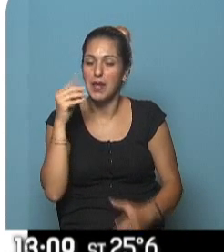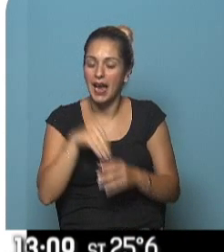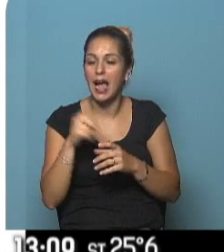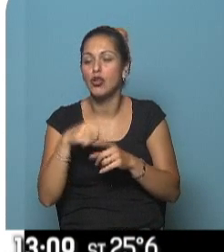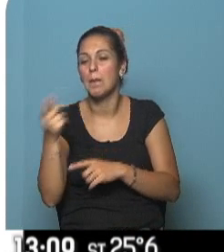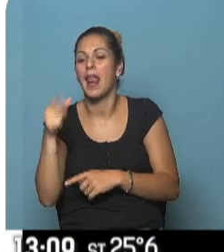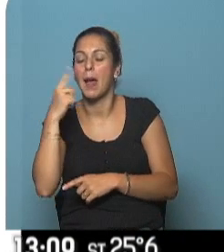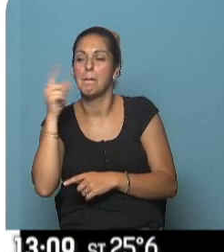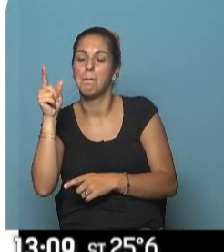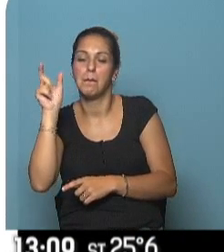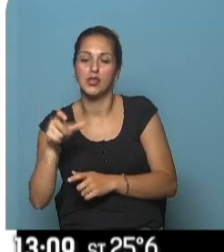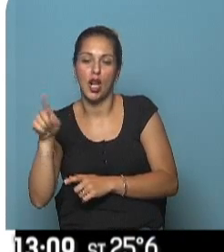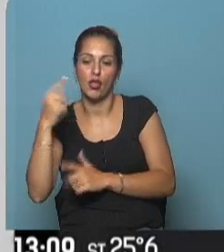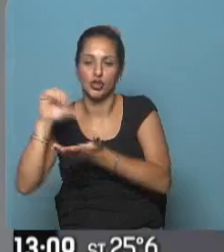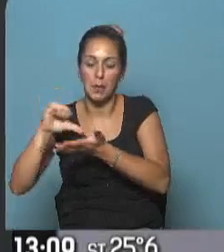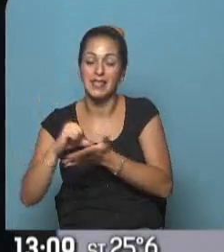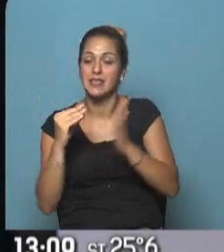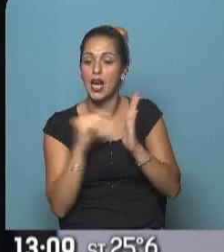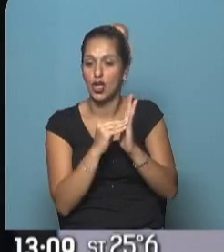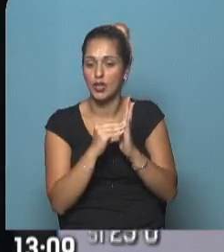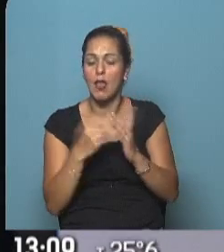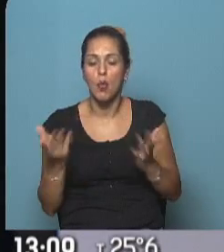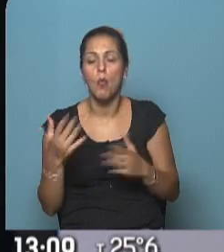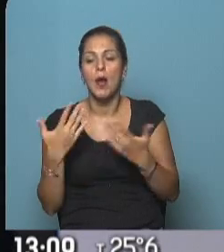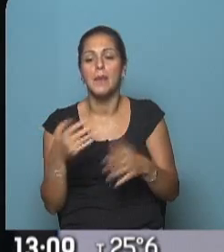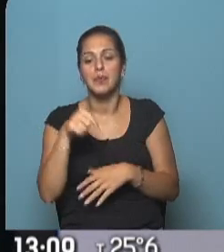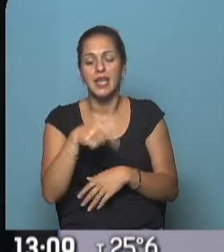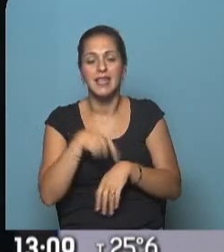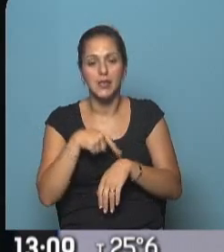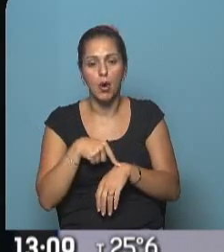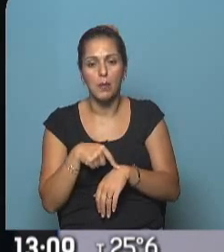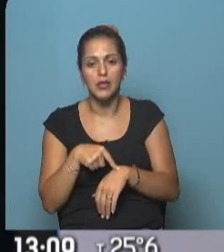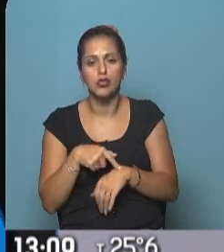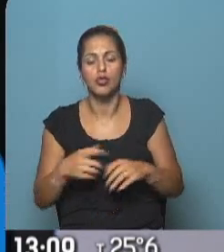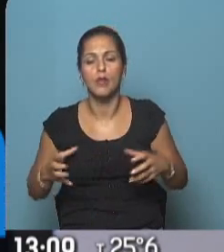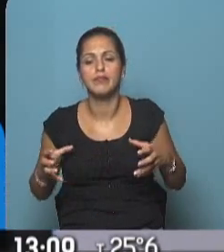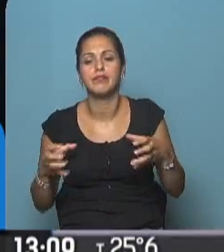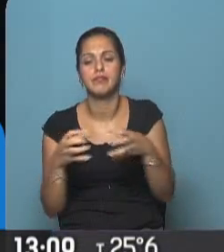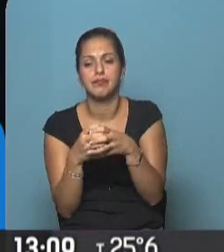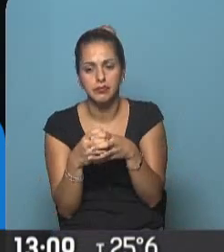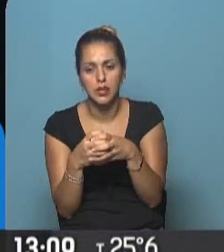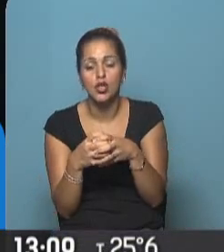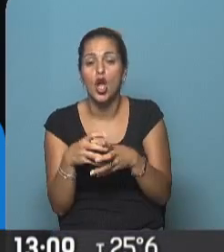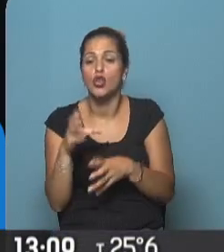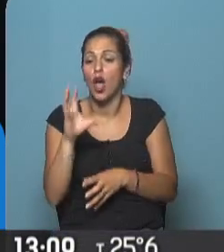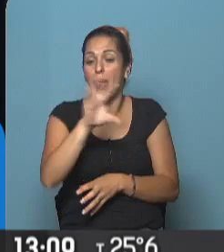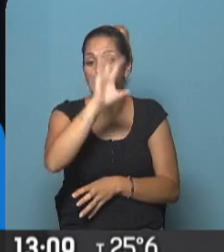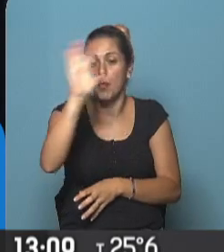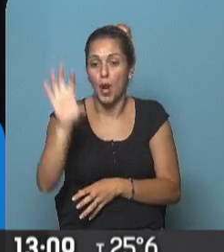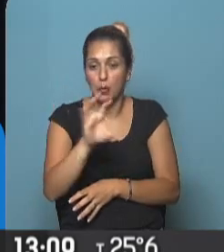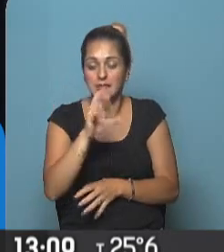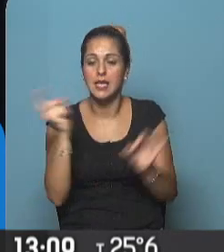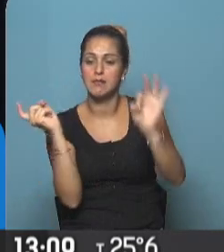y estar inscriptos en el registro bueno en este momento se ha constituido toda la red es decir todas las provincias están